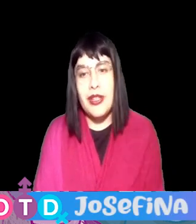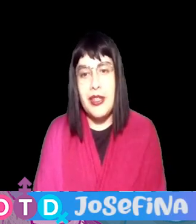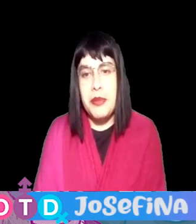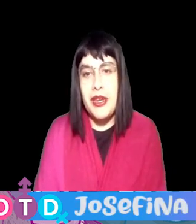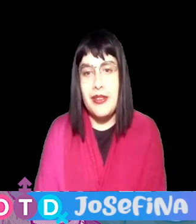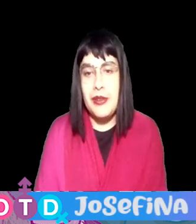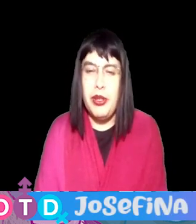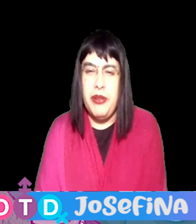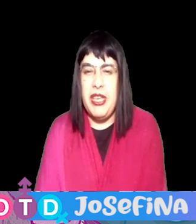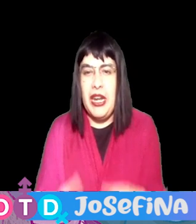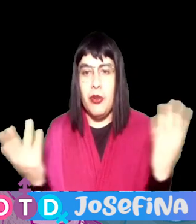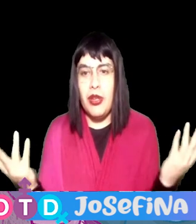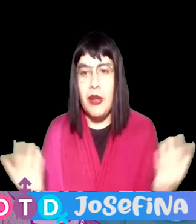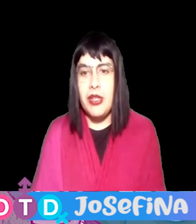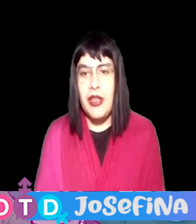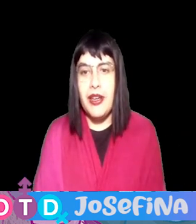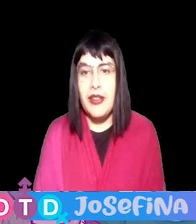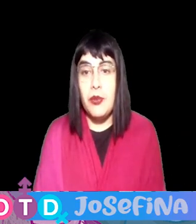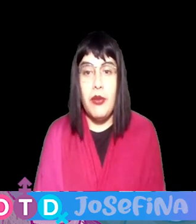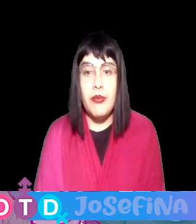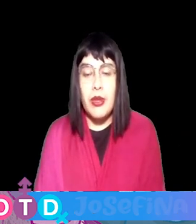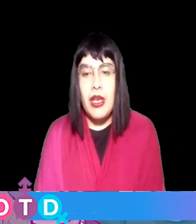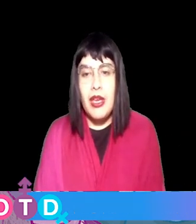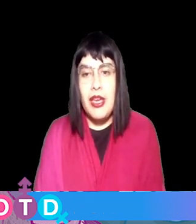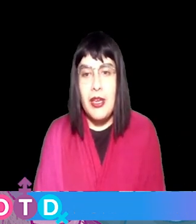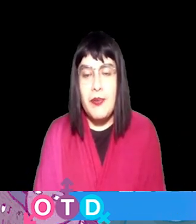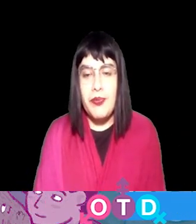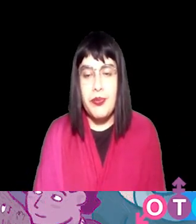montón de cosas que también hace. Bueno, en general, como todas las unidades de acá, se mueven